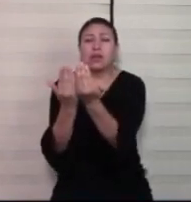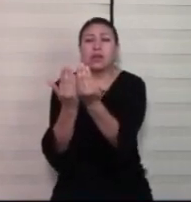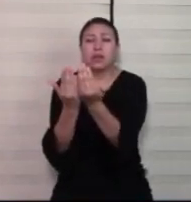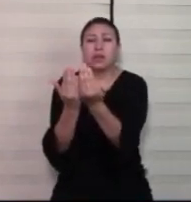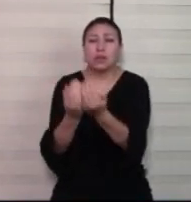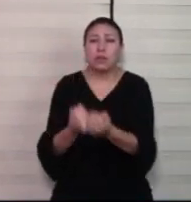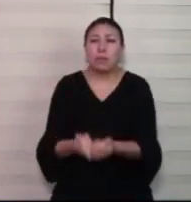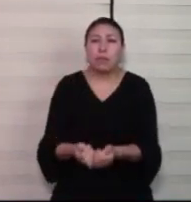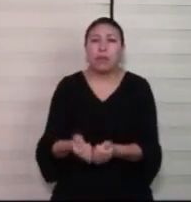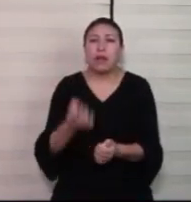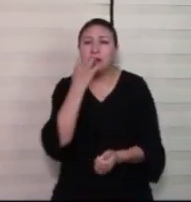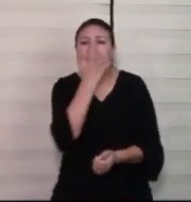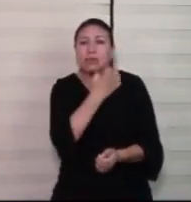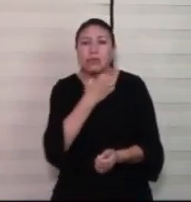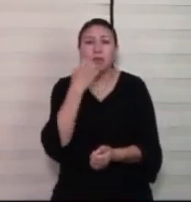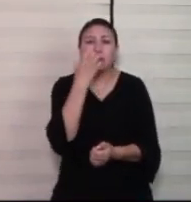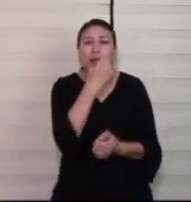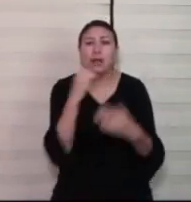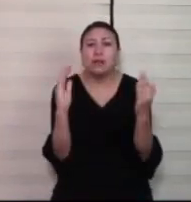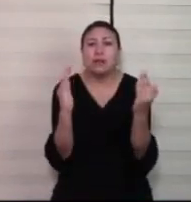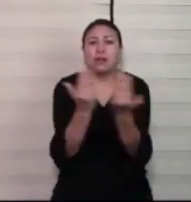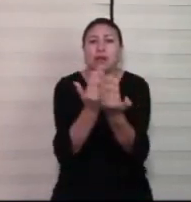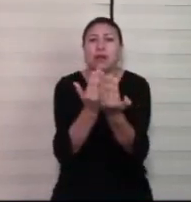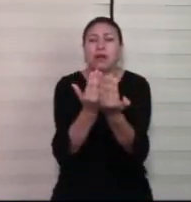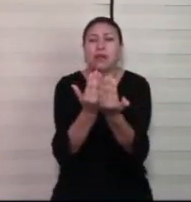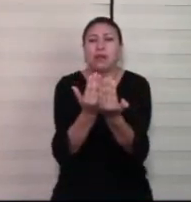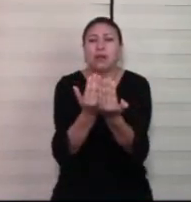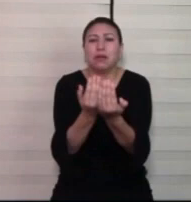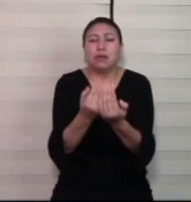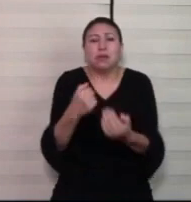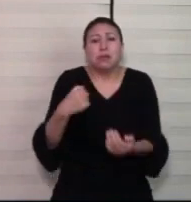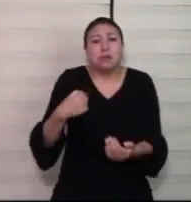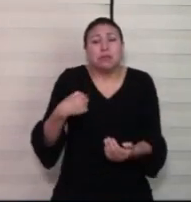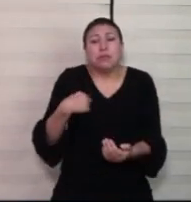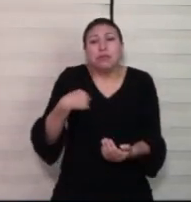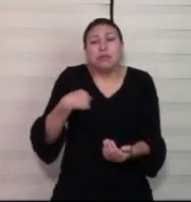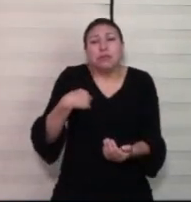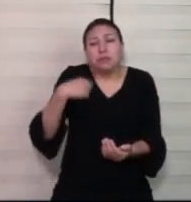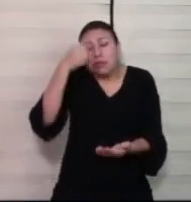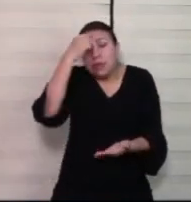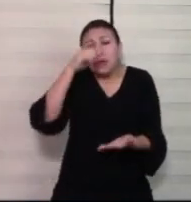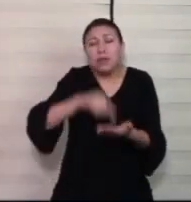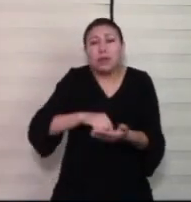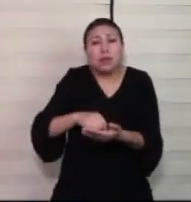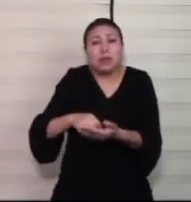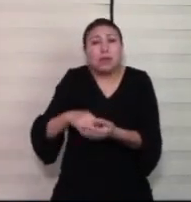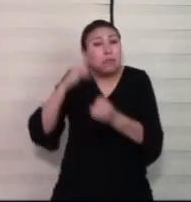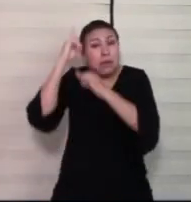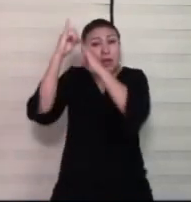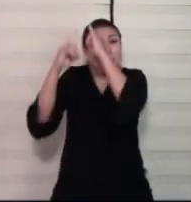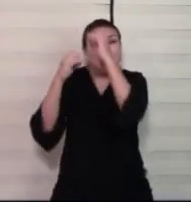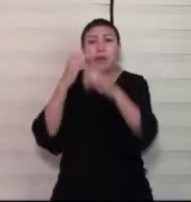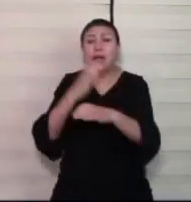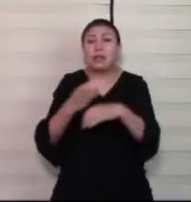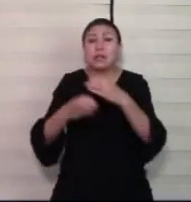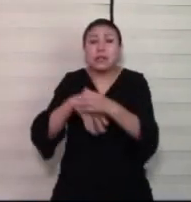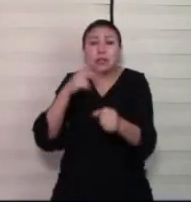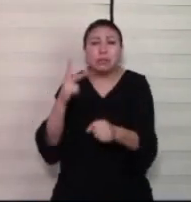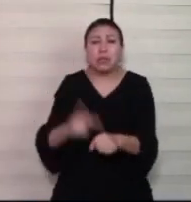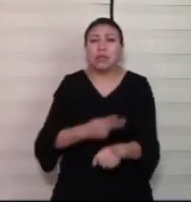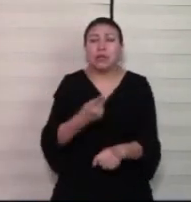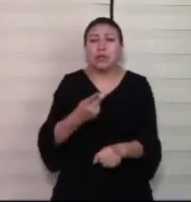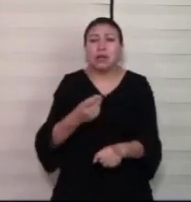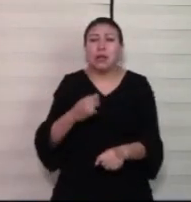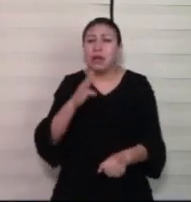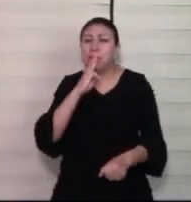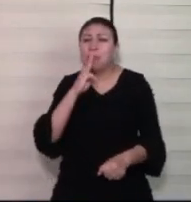habían cerrado las escuelas. Yo creo que ni nos imaginábamos lo que esto implicaba. Hay mamás